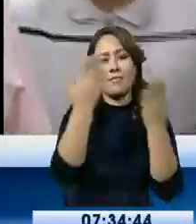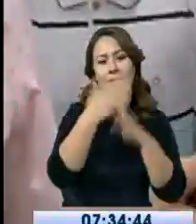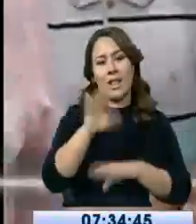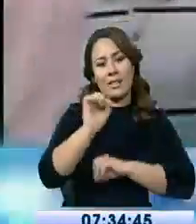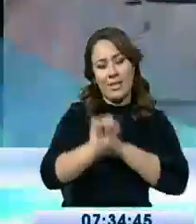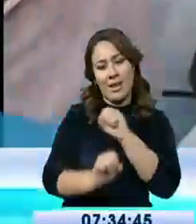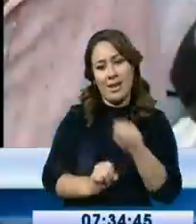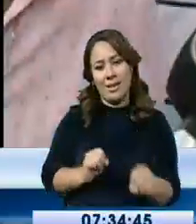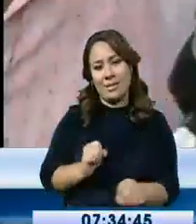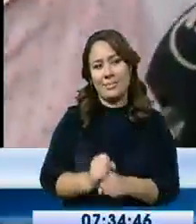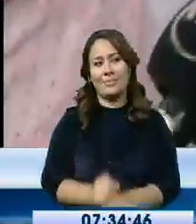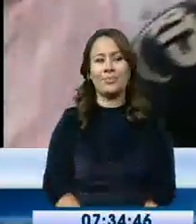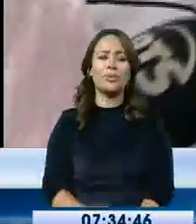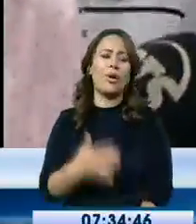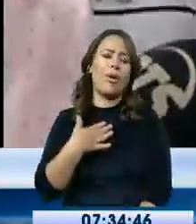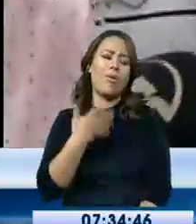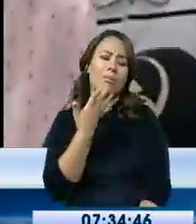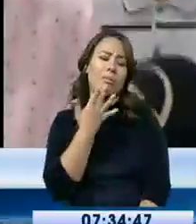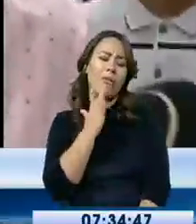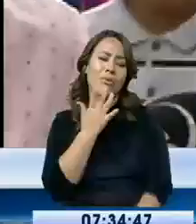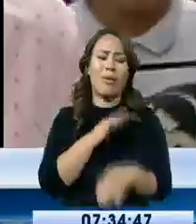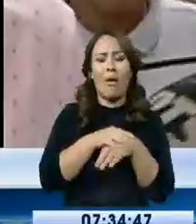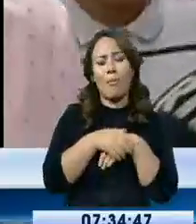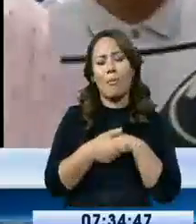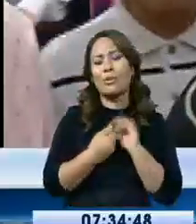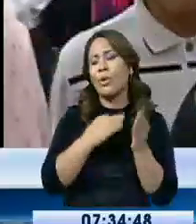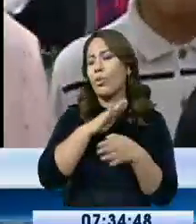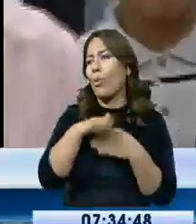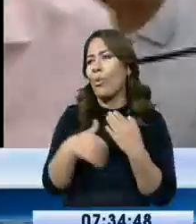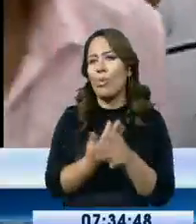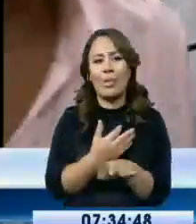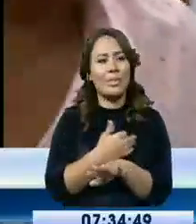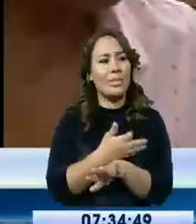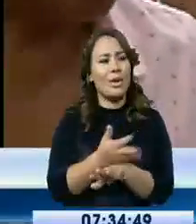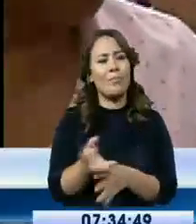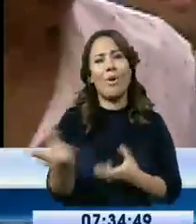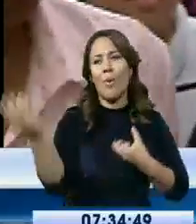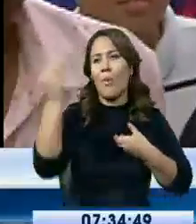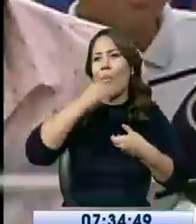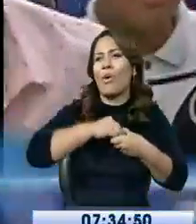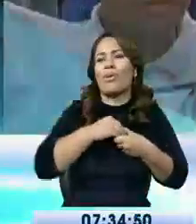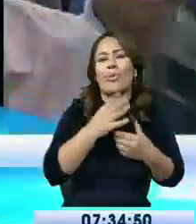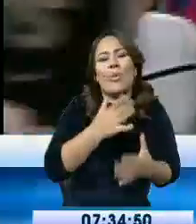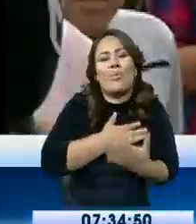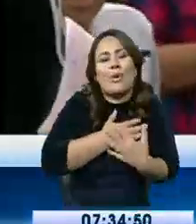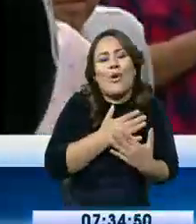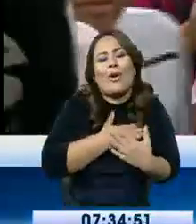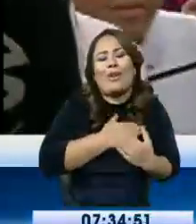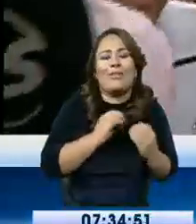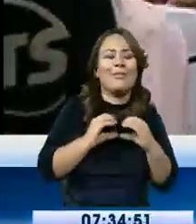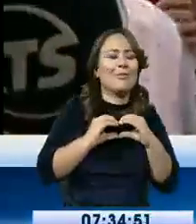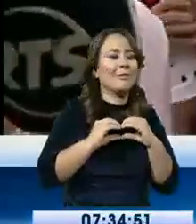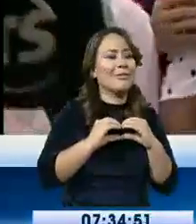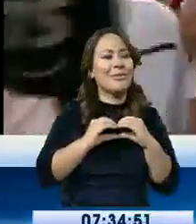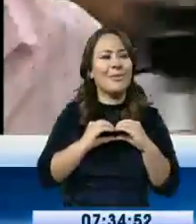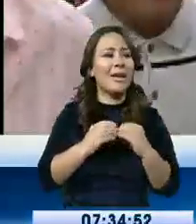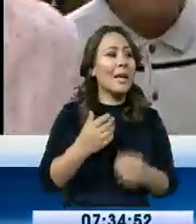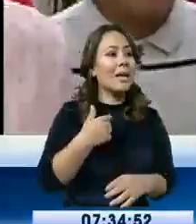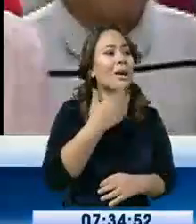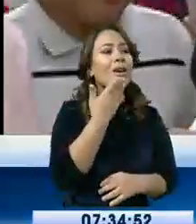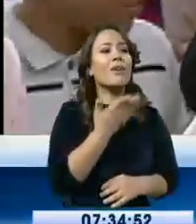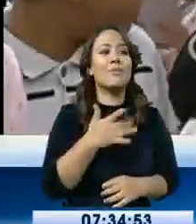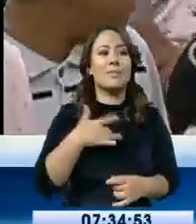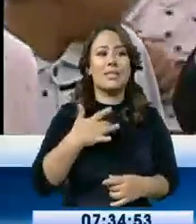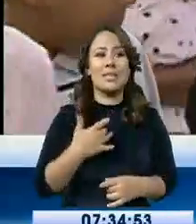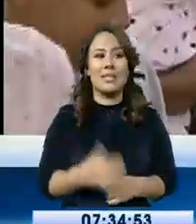de todos los momentos y llevármelo en mi corazón. ¿Cómo se siente pisar tierra ecuatoriana?